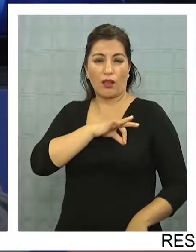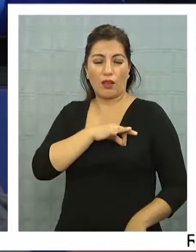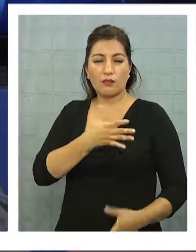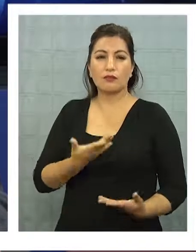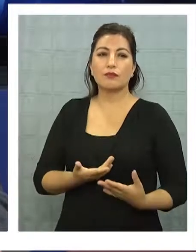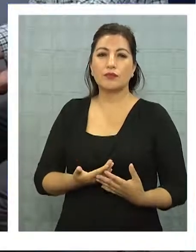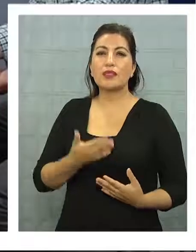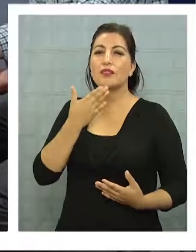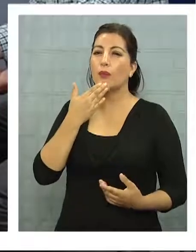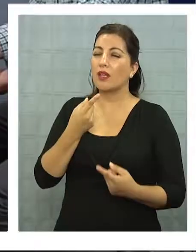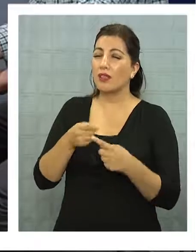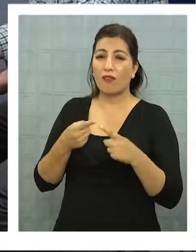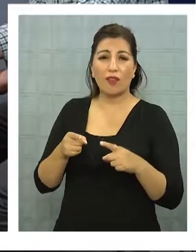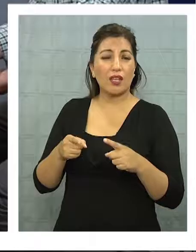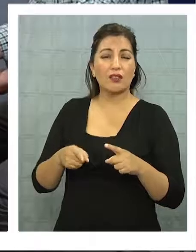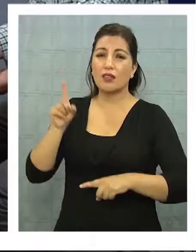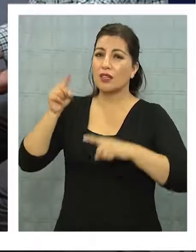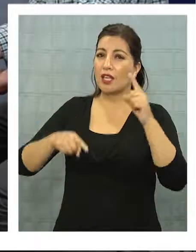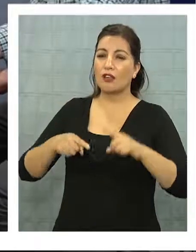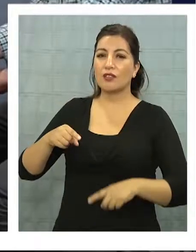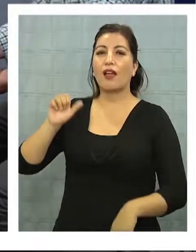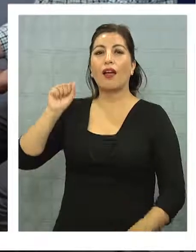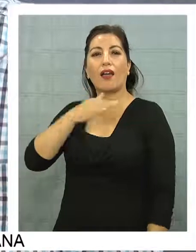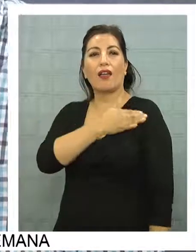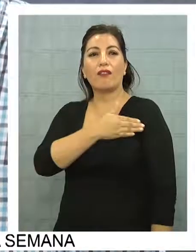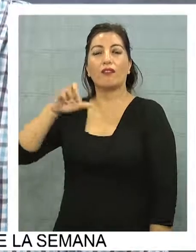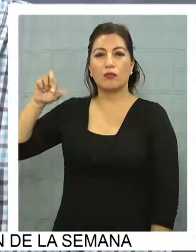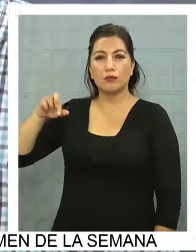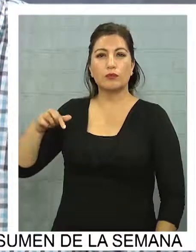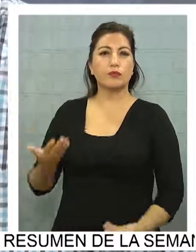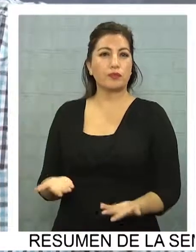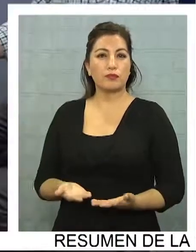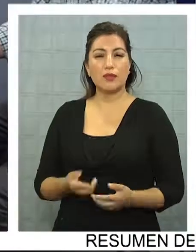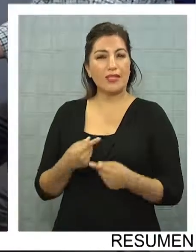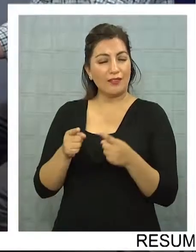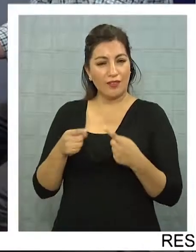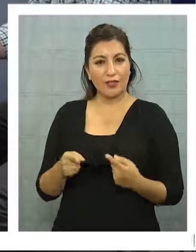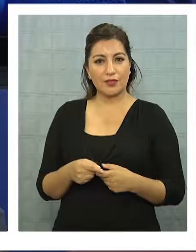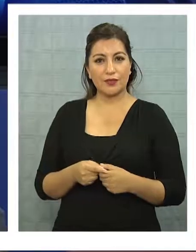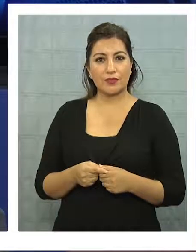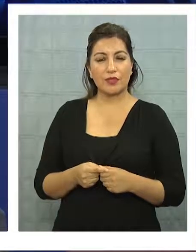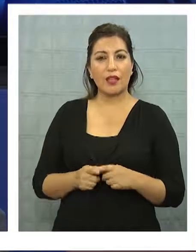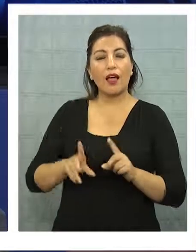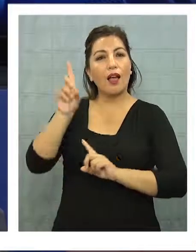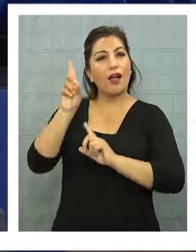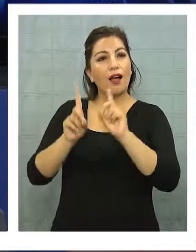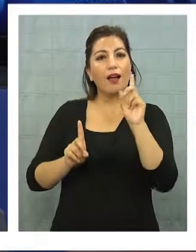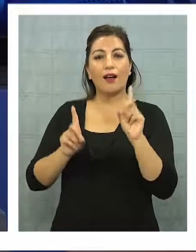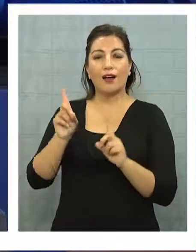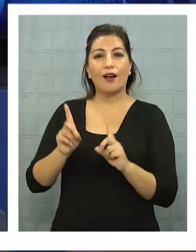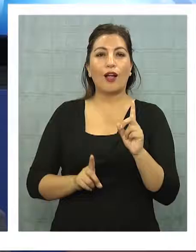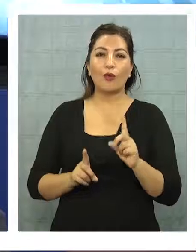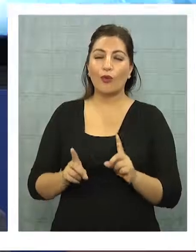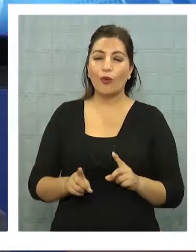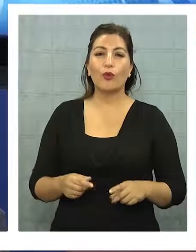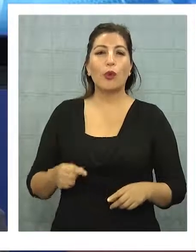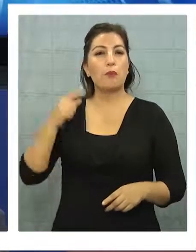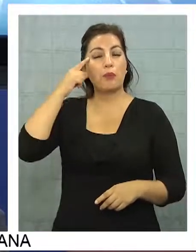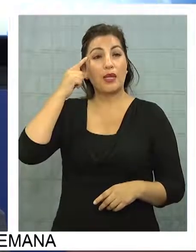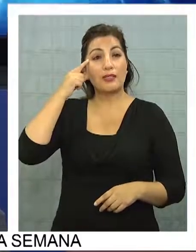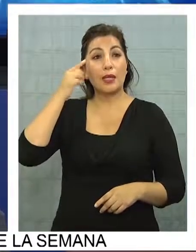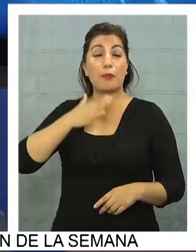esperanza de vida de aquel que llegó a los 65 y por lo tanto entregan una pensión bastante más grande porque no se hacen... Esto no se